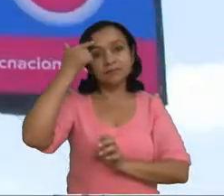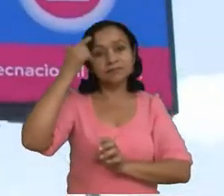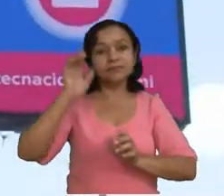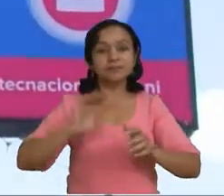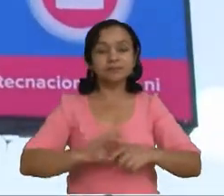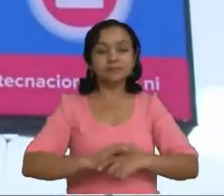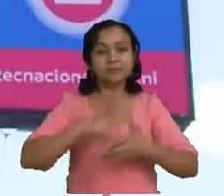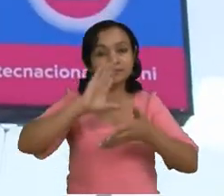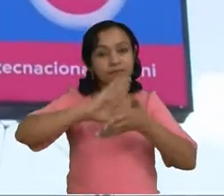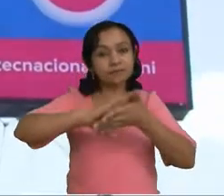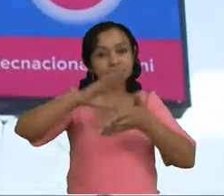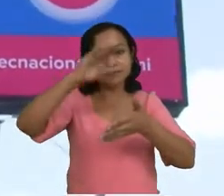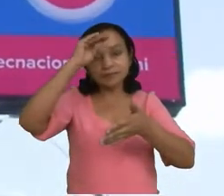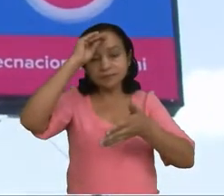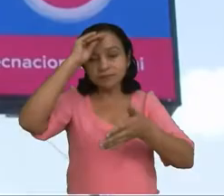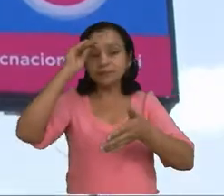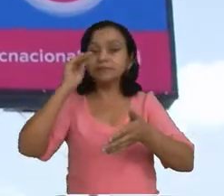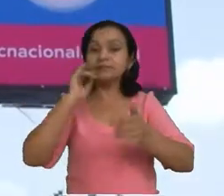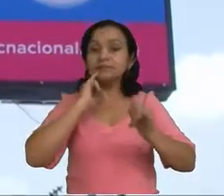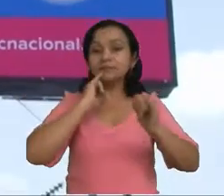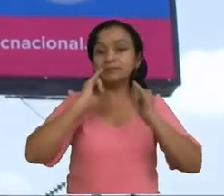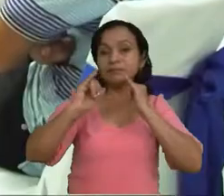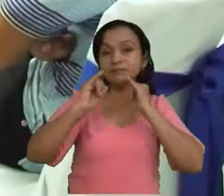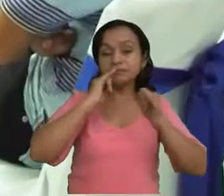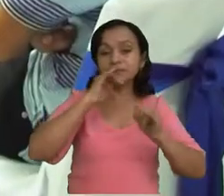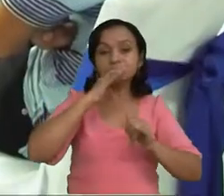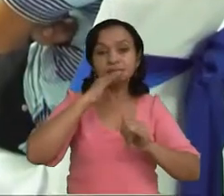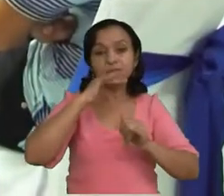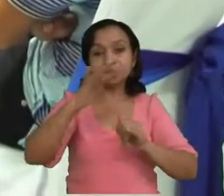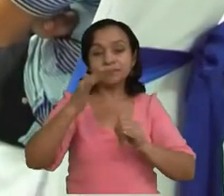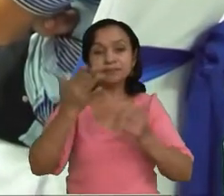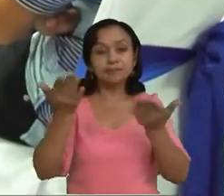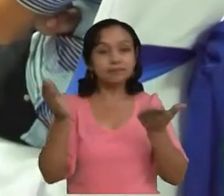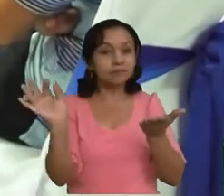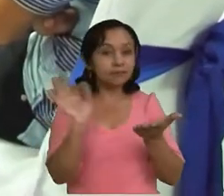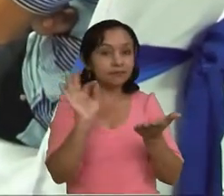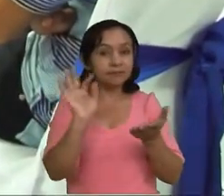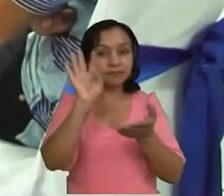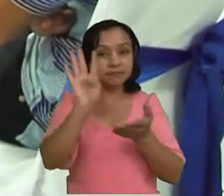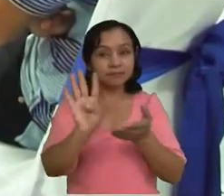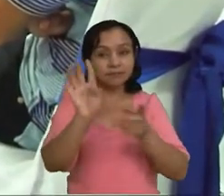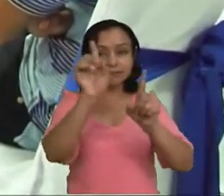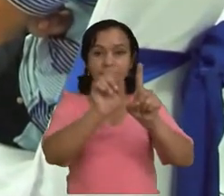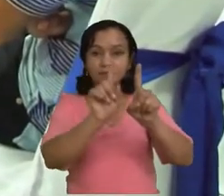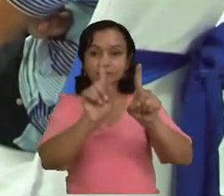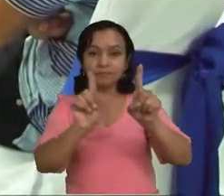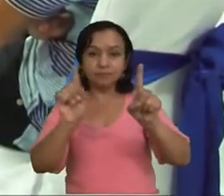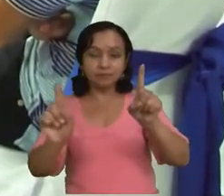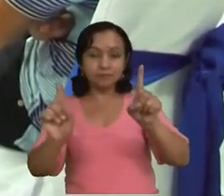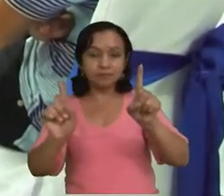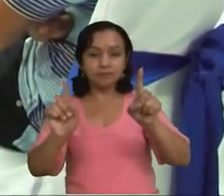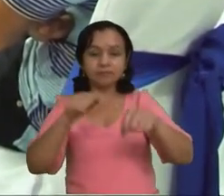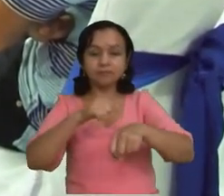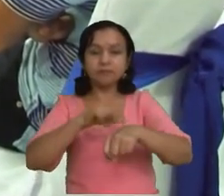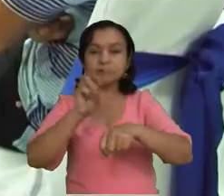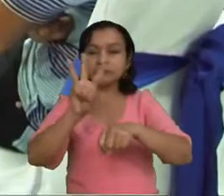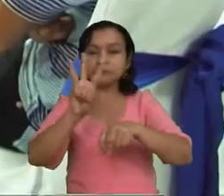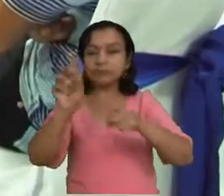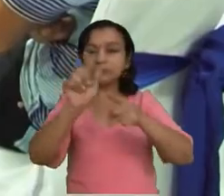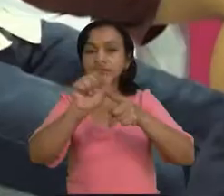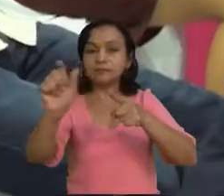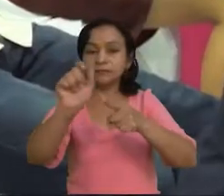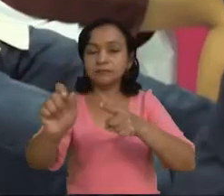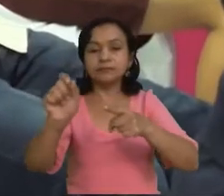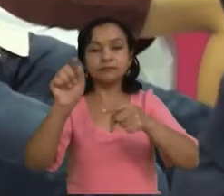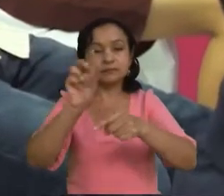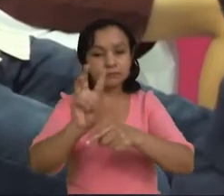El aprendizaje del idioma inglés en este centro técnico está conformado por 4 niveles que tienen una duración de 3 meses cada uno